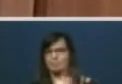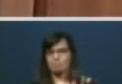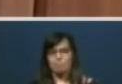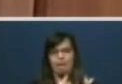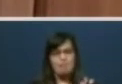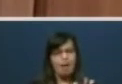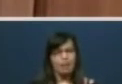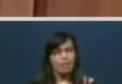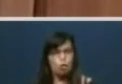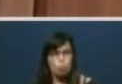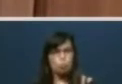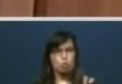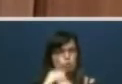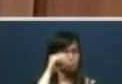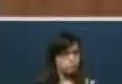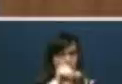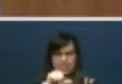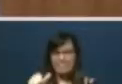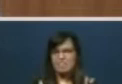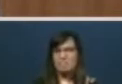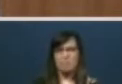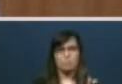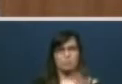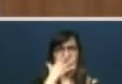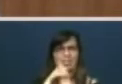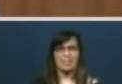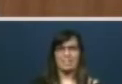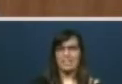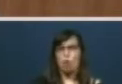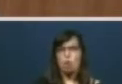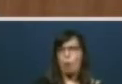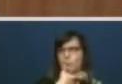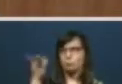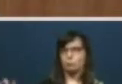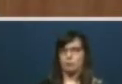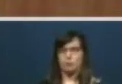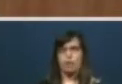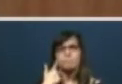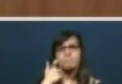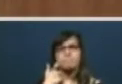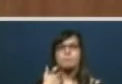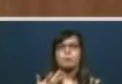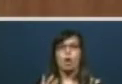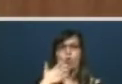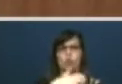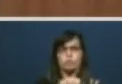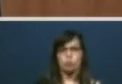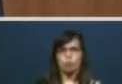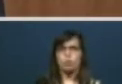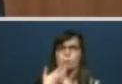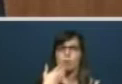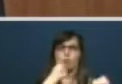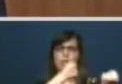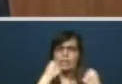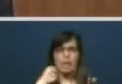considerado es tan dramático en castilla y león' como en cualquier otro lugar como así lo destacan informes de entidades tan respetables como